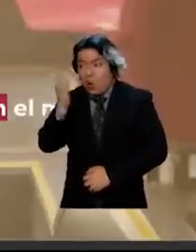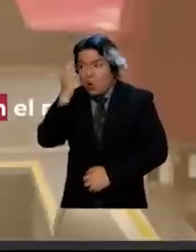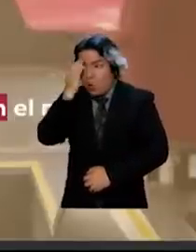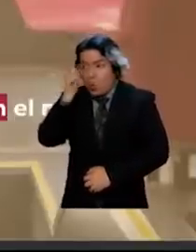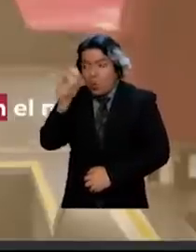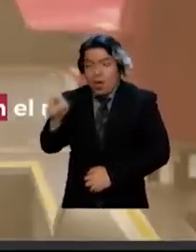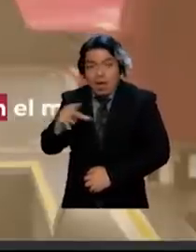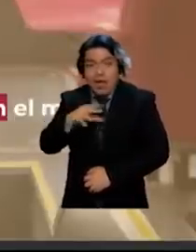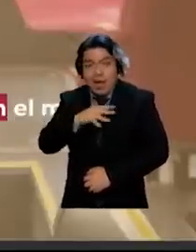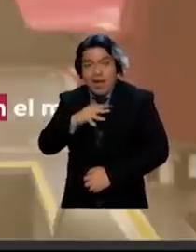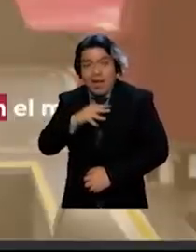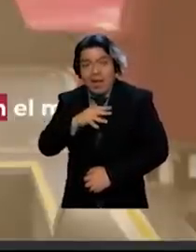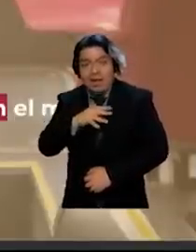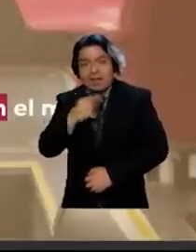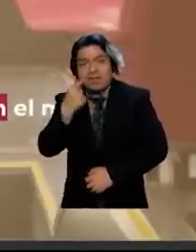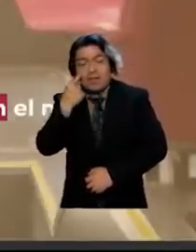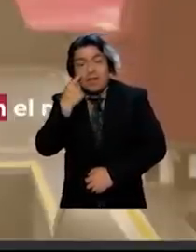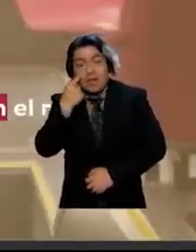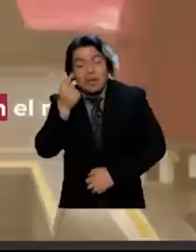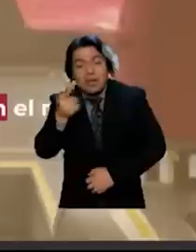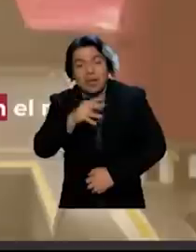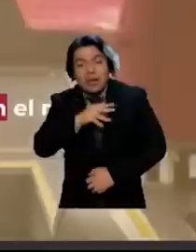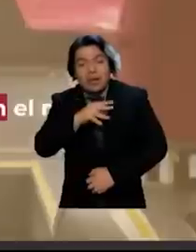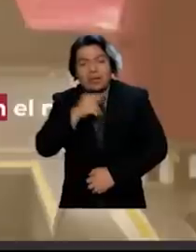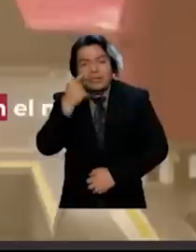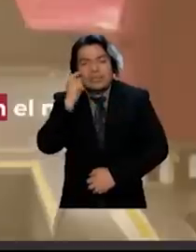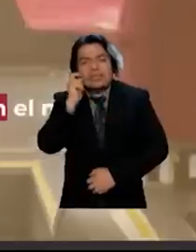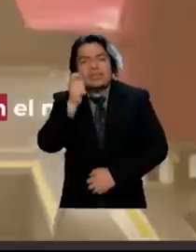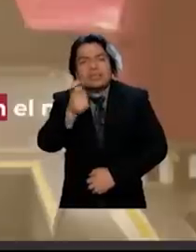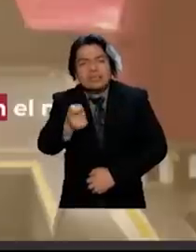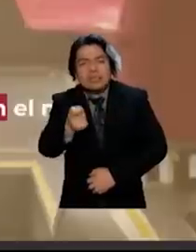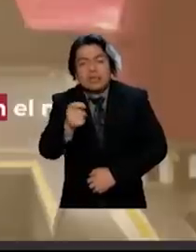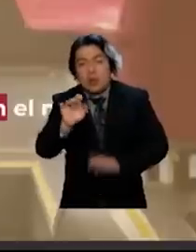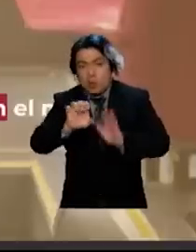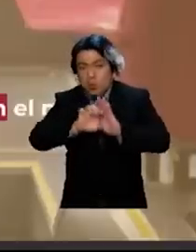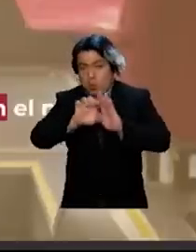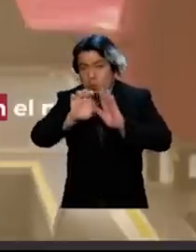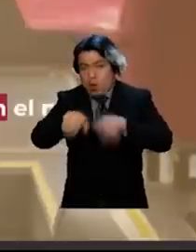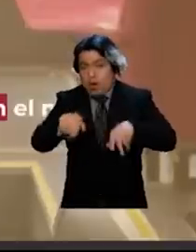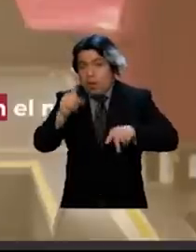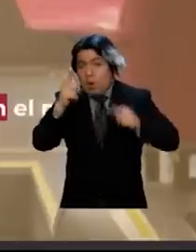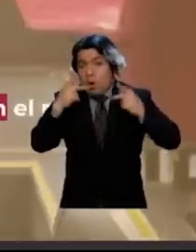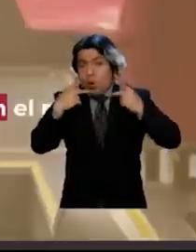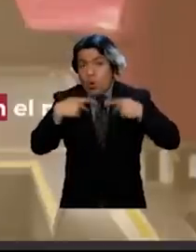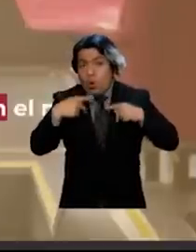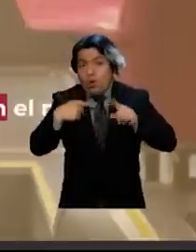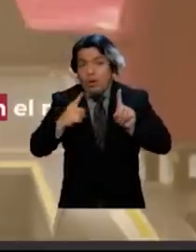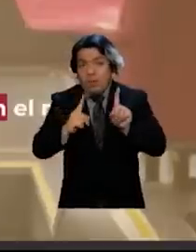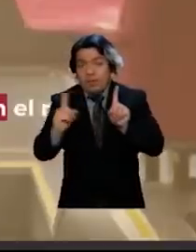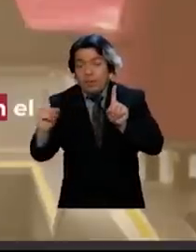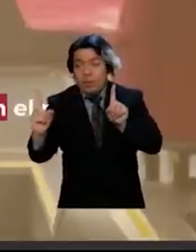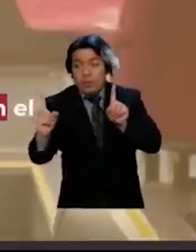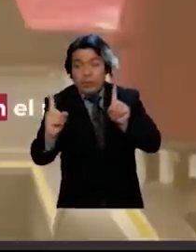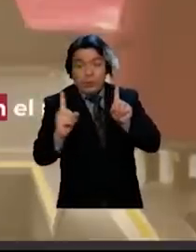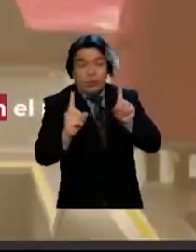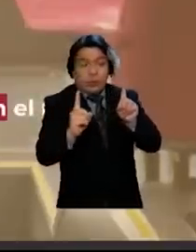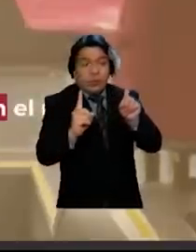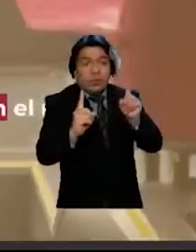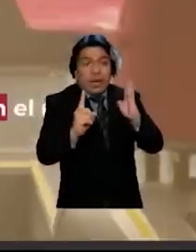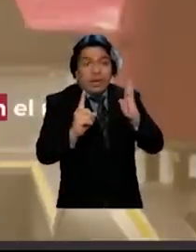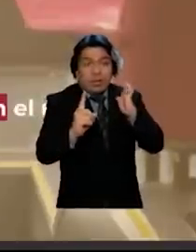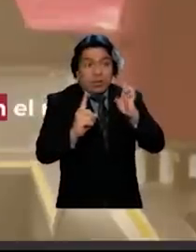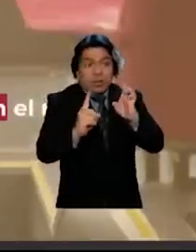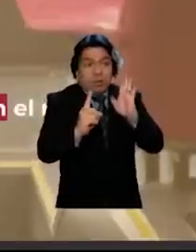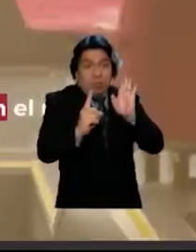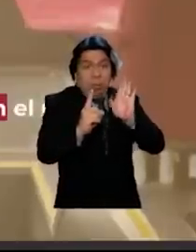habitantes. Tiene un sensor de presencia frontal, es decir, si hay una persona por algún motivo cruzando enfrente, el trolebús avisa y se